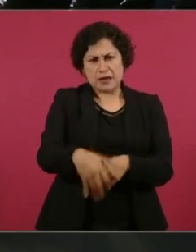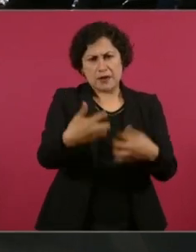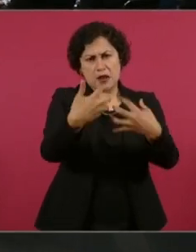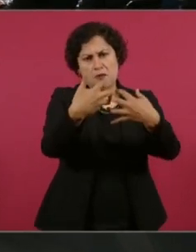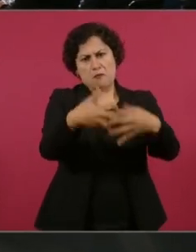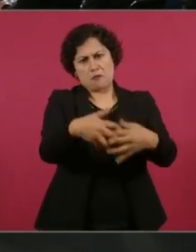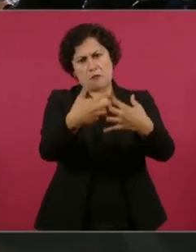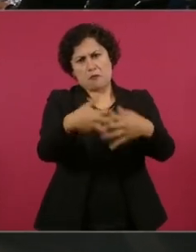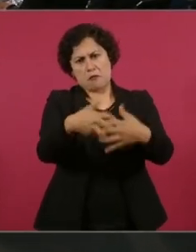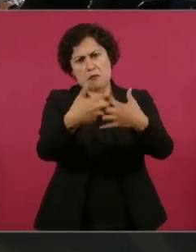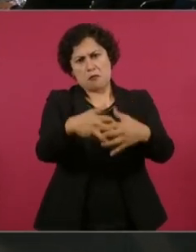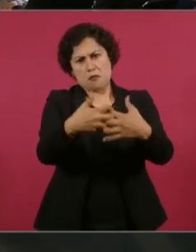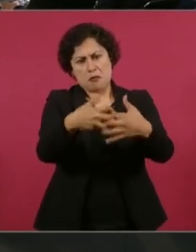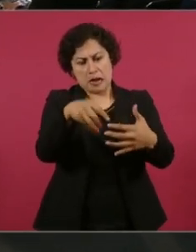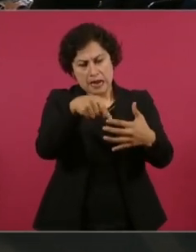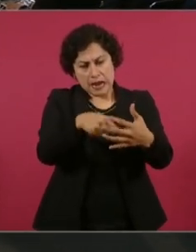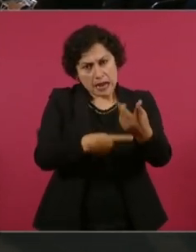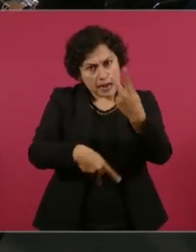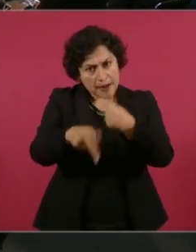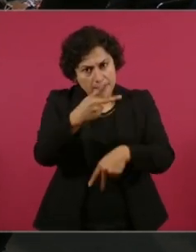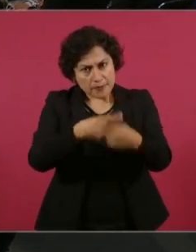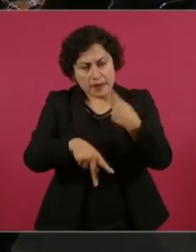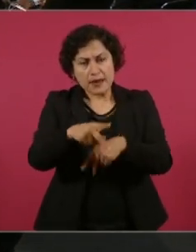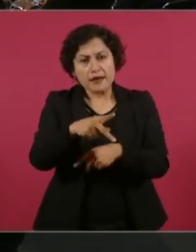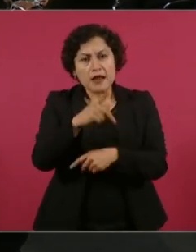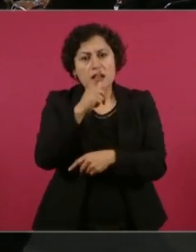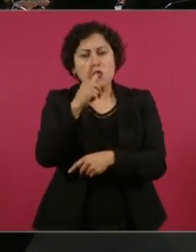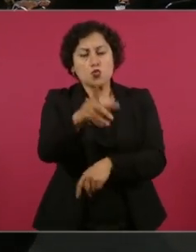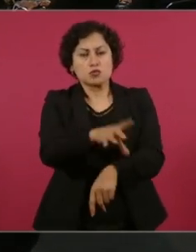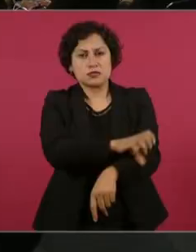eléctrica utilizan gas.